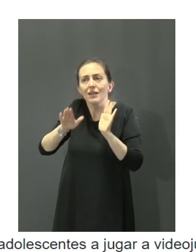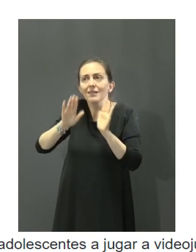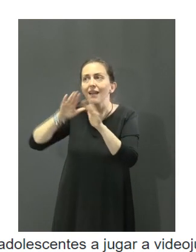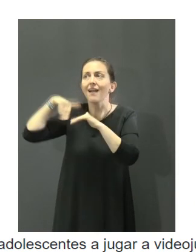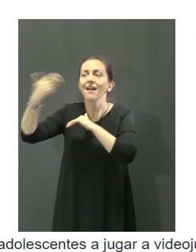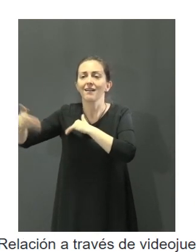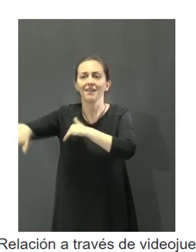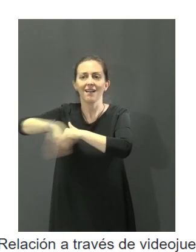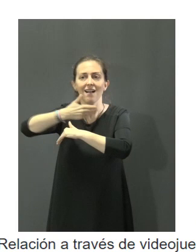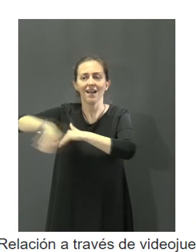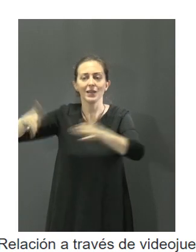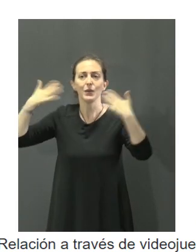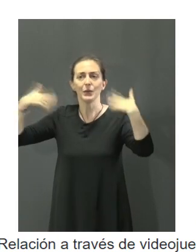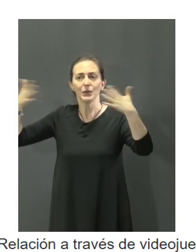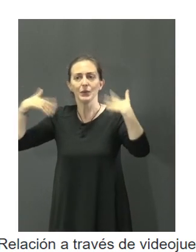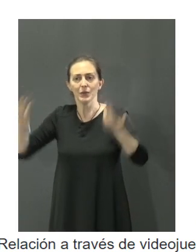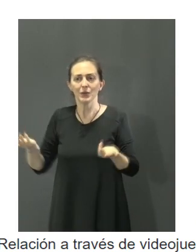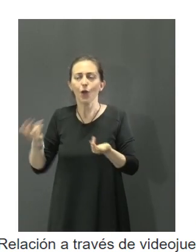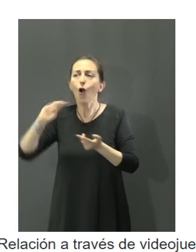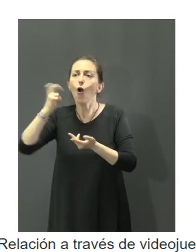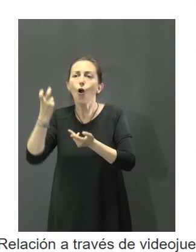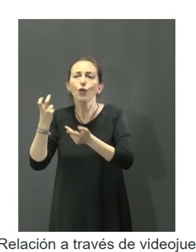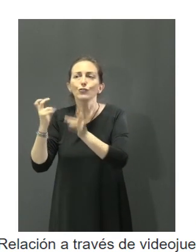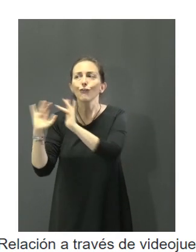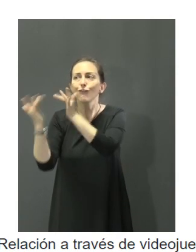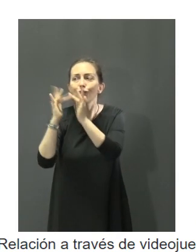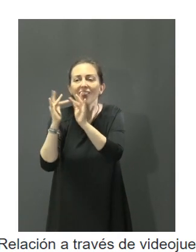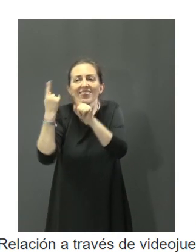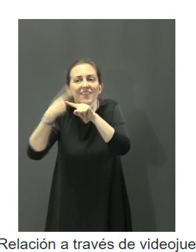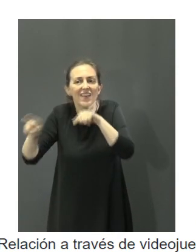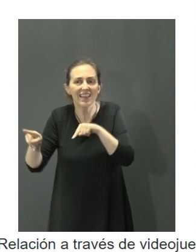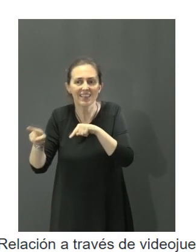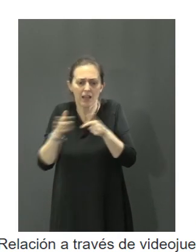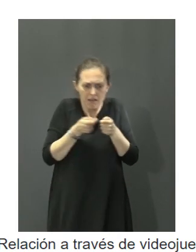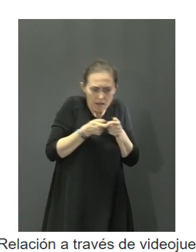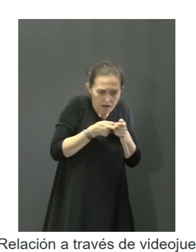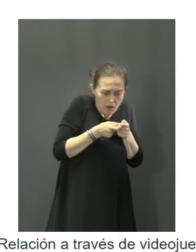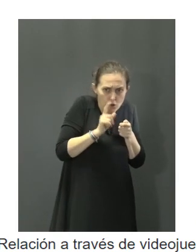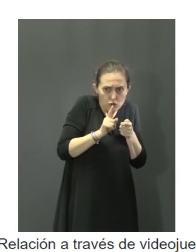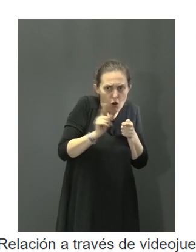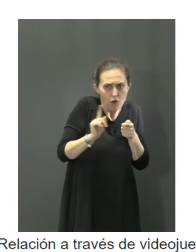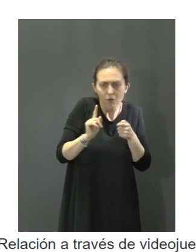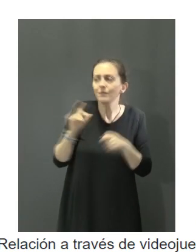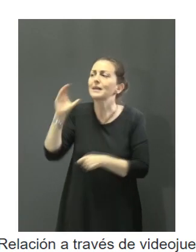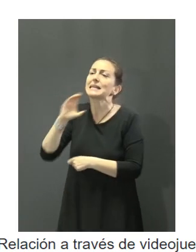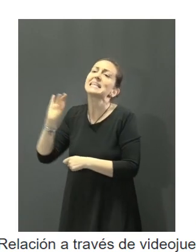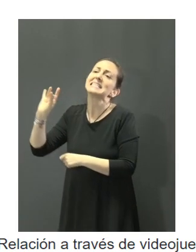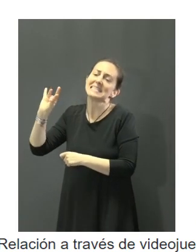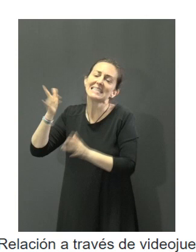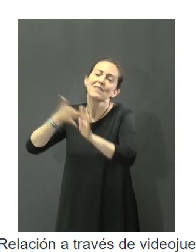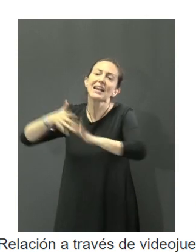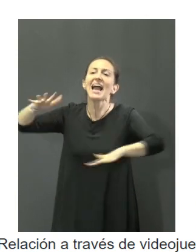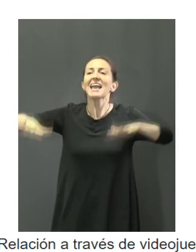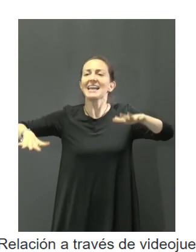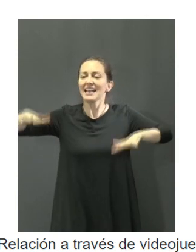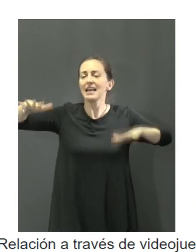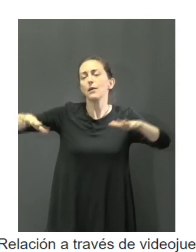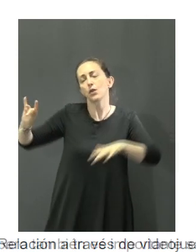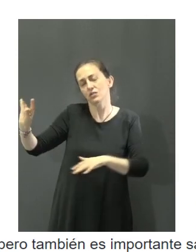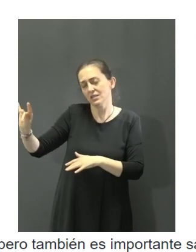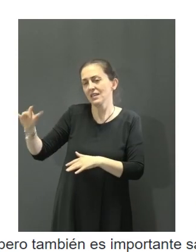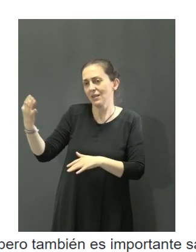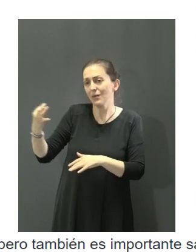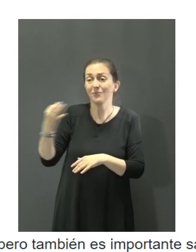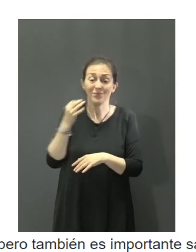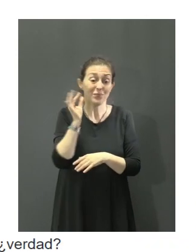a la calle, también es importante otro tipo de interacción que no sea virtual, ¿verdad? Efectivamente.